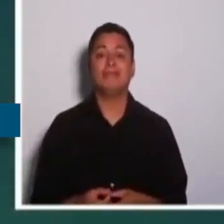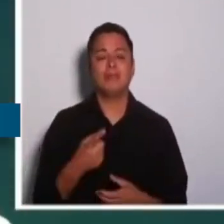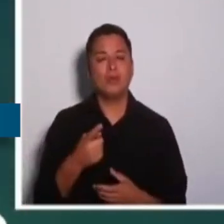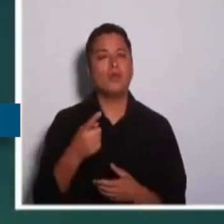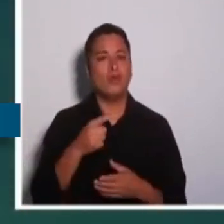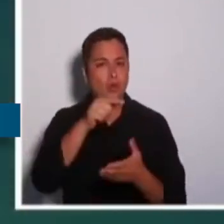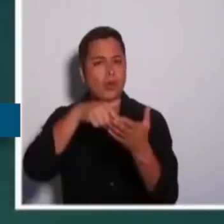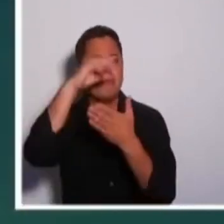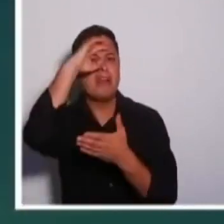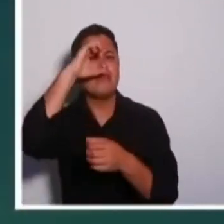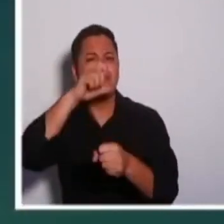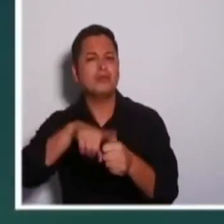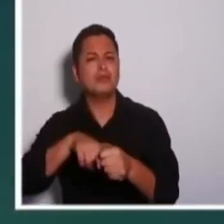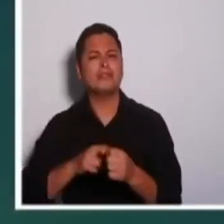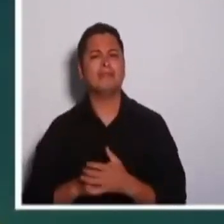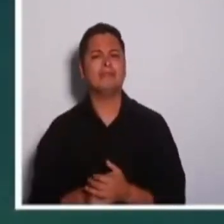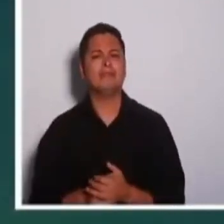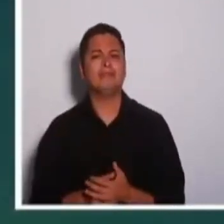Monterrey